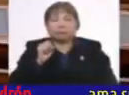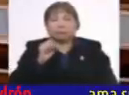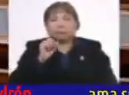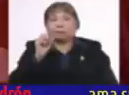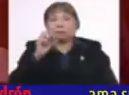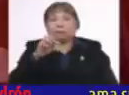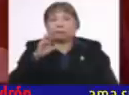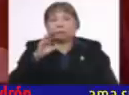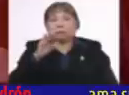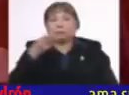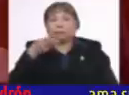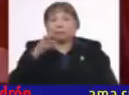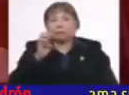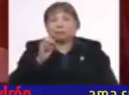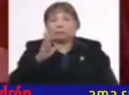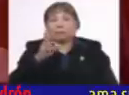vázquez